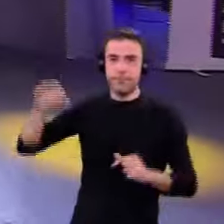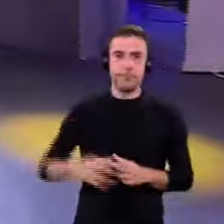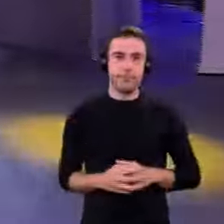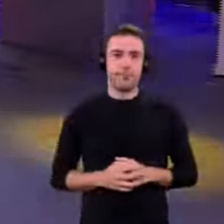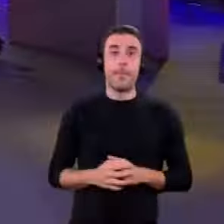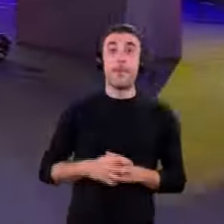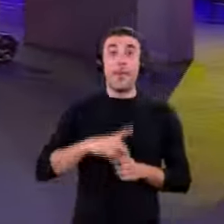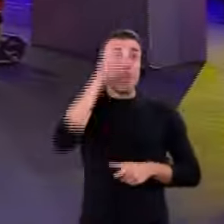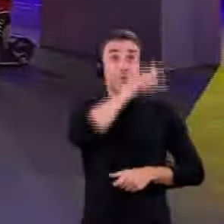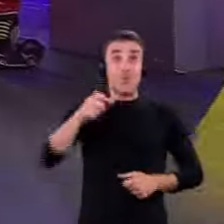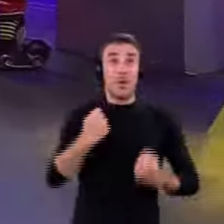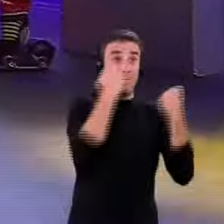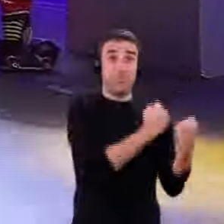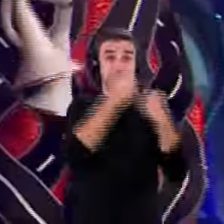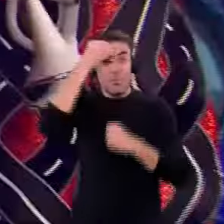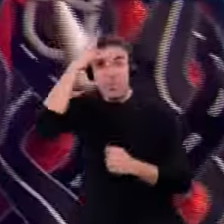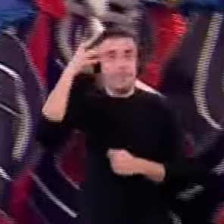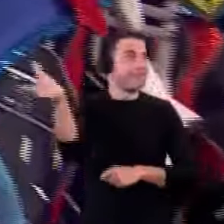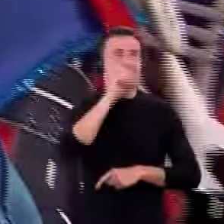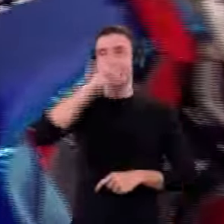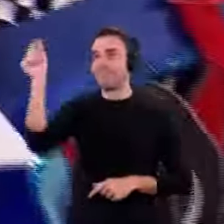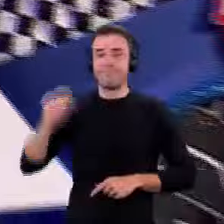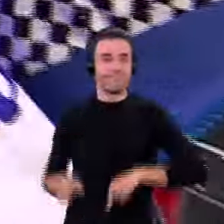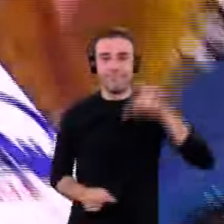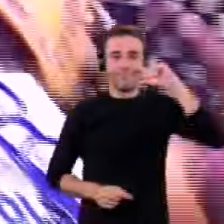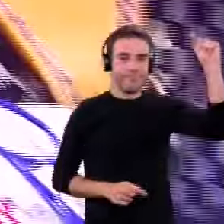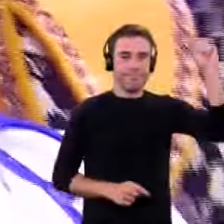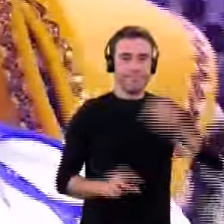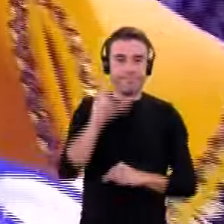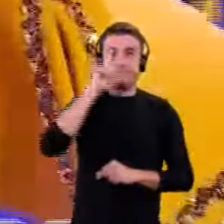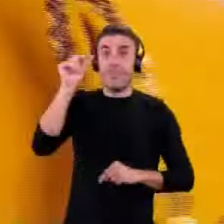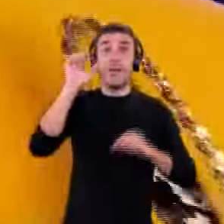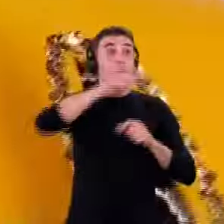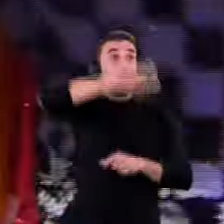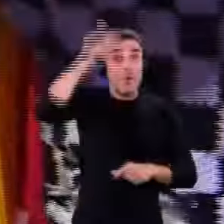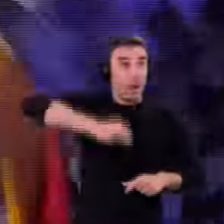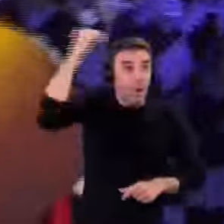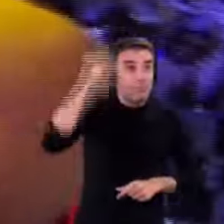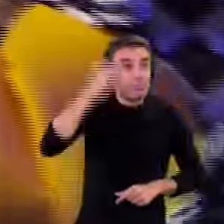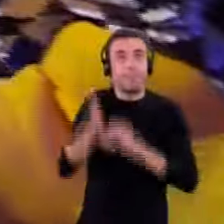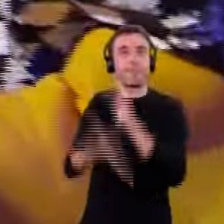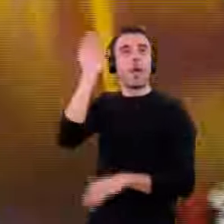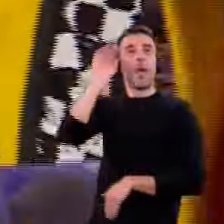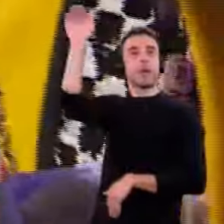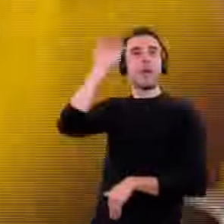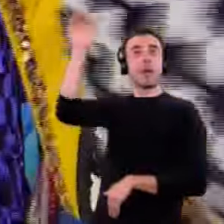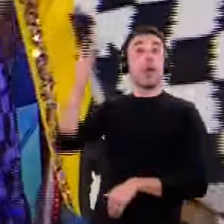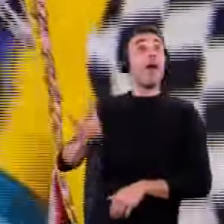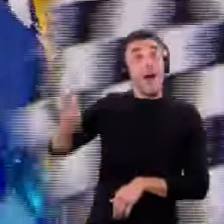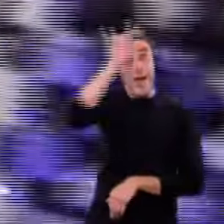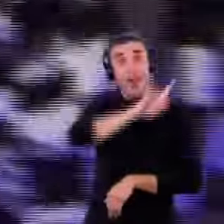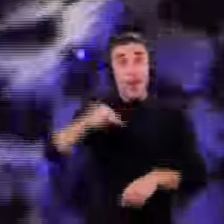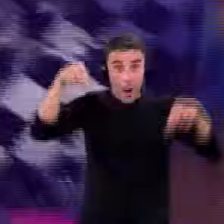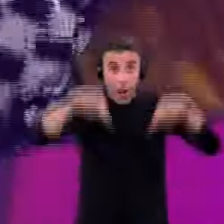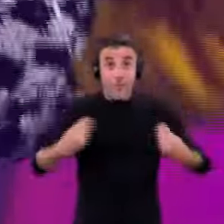Cuántas fugas de cerebro, cuánto genio al extranjero, y los canarios que se